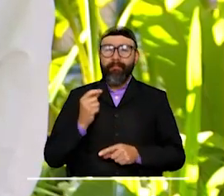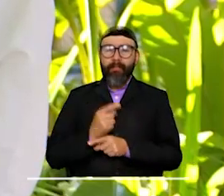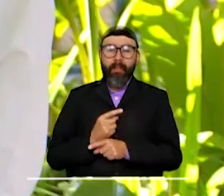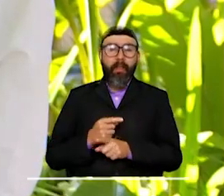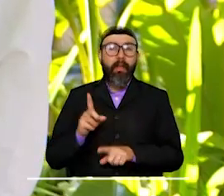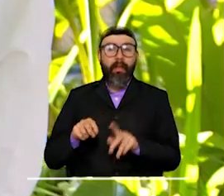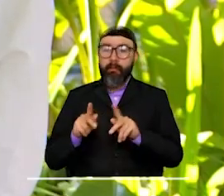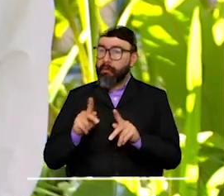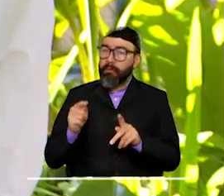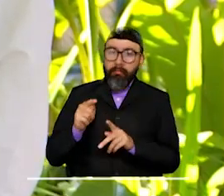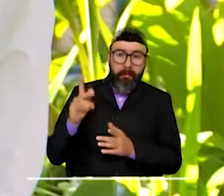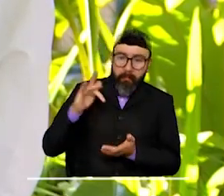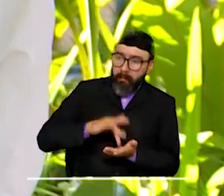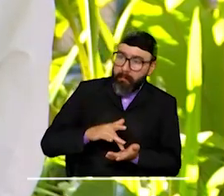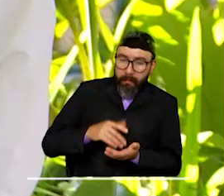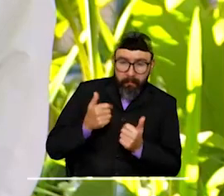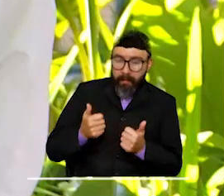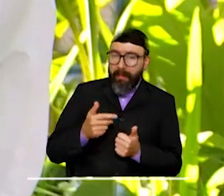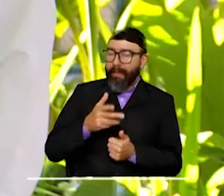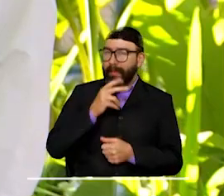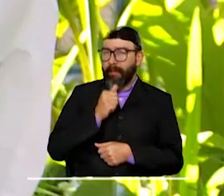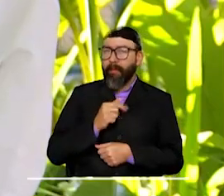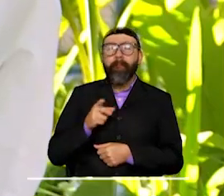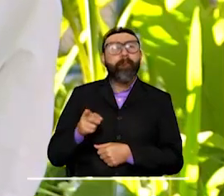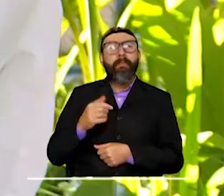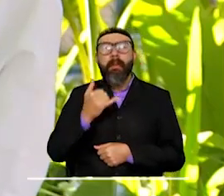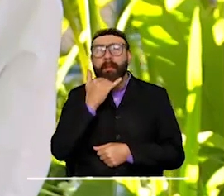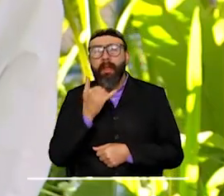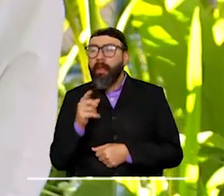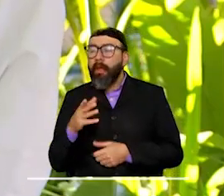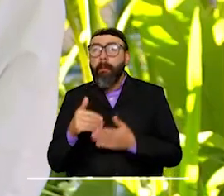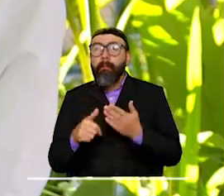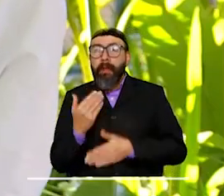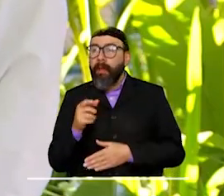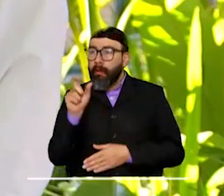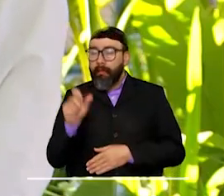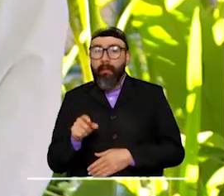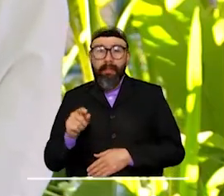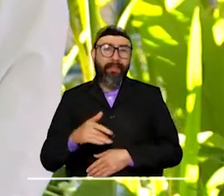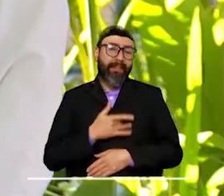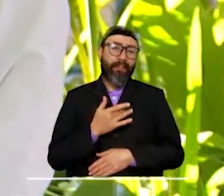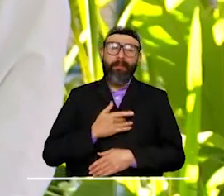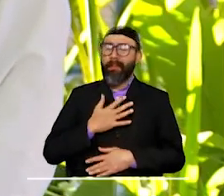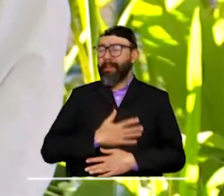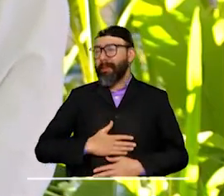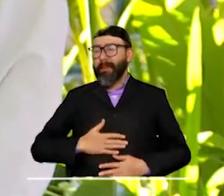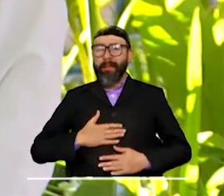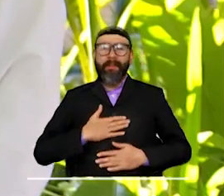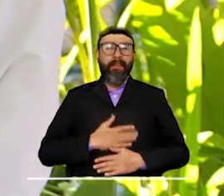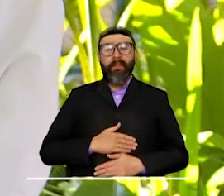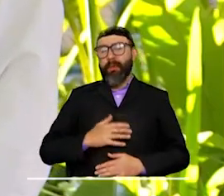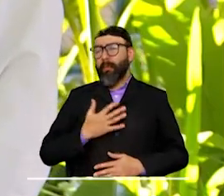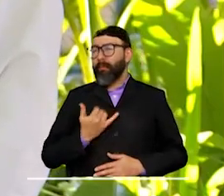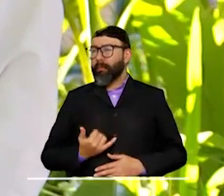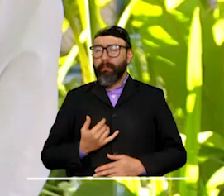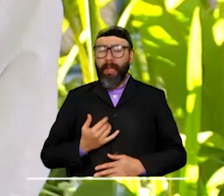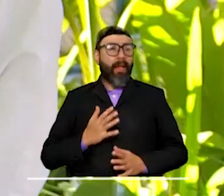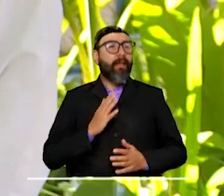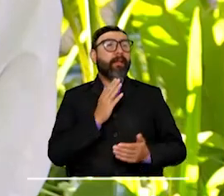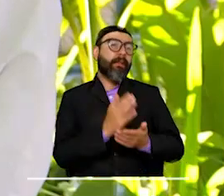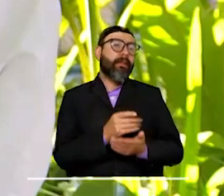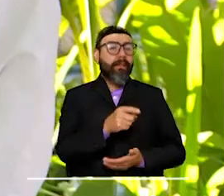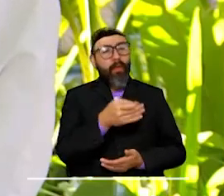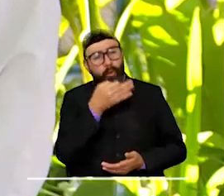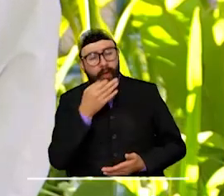personas no consultan. Y cuando empiezan con síntomas que ya les molestan demasiado, van a la farmacia